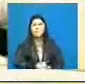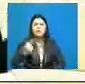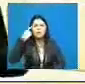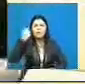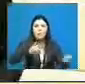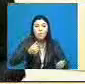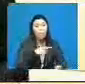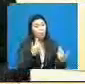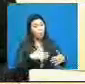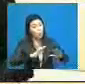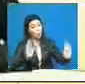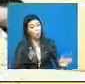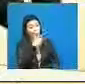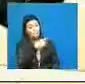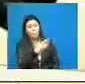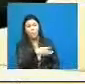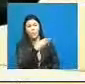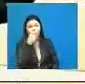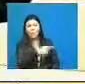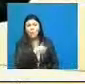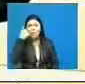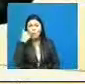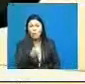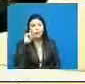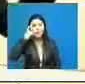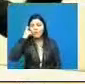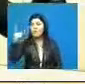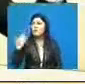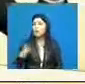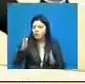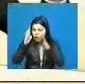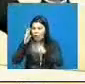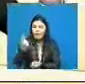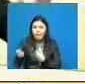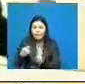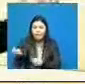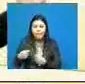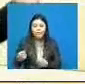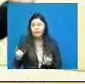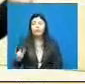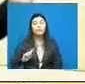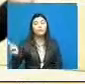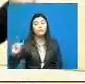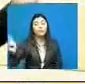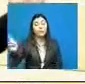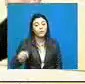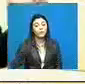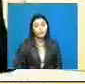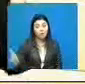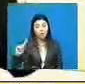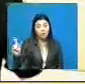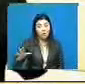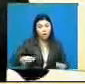como la mejor proyección, si el gobierno se dedicó a vender ilusiones al país. No, señor, eso